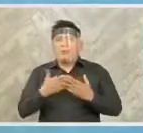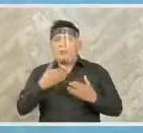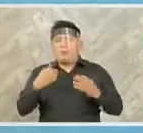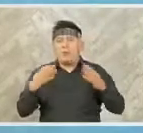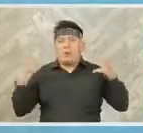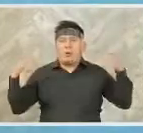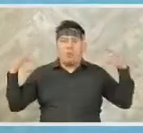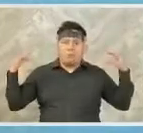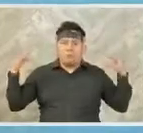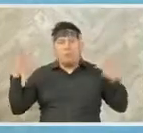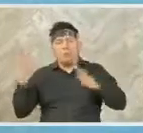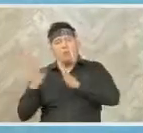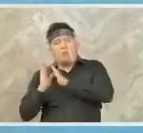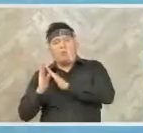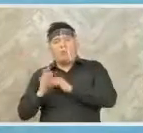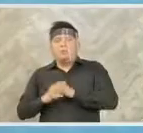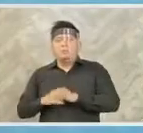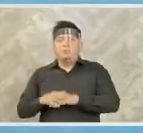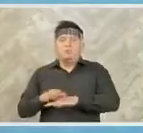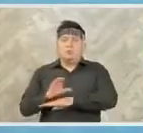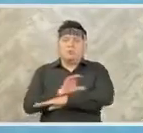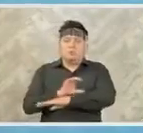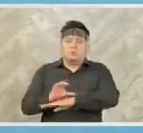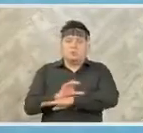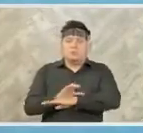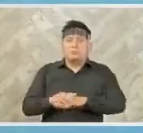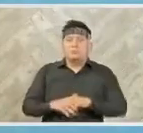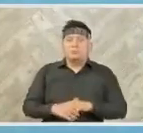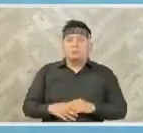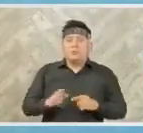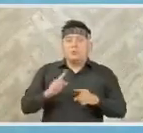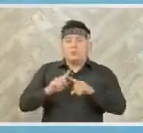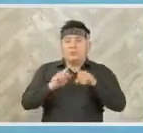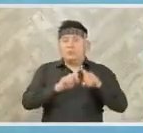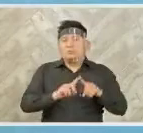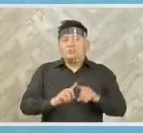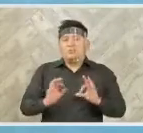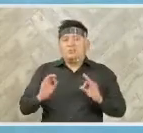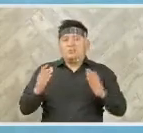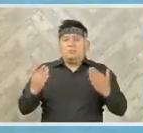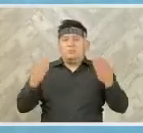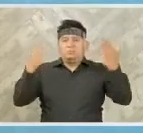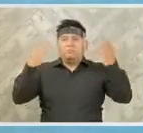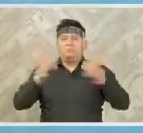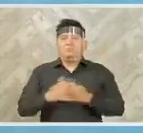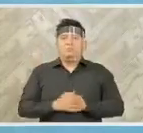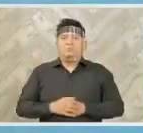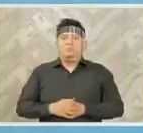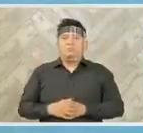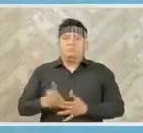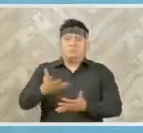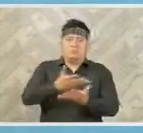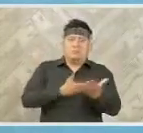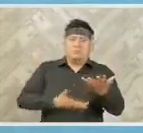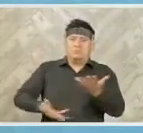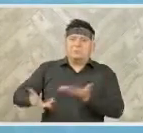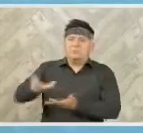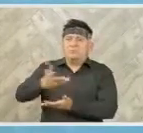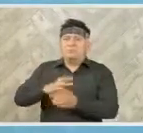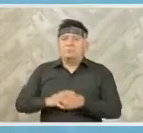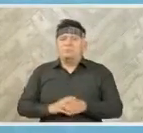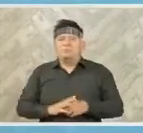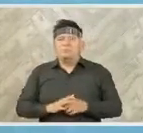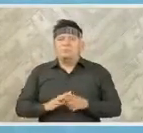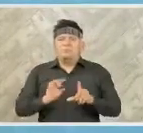colchonetas, almohadas, equipos de cómputo y sistematización para garantizar esa posibilidad de interacción por vía